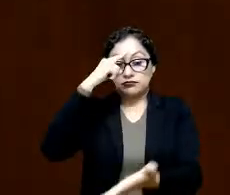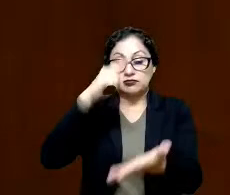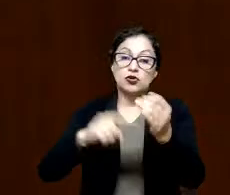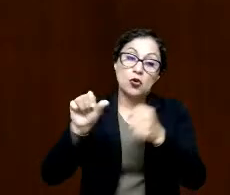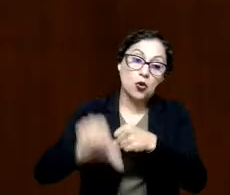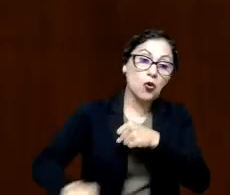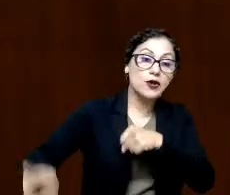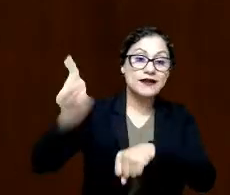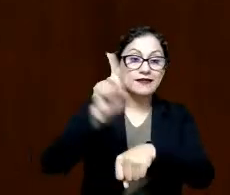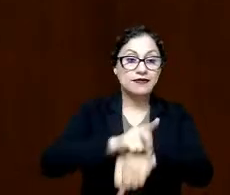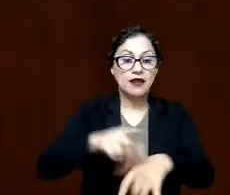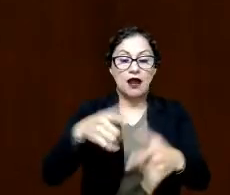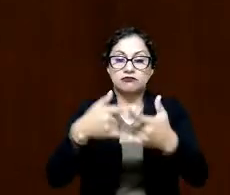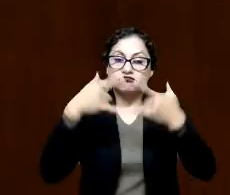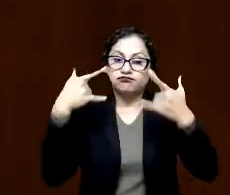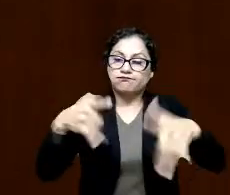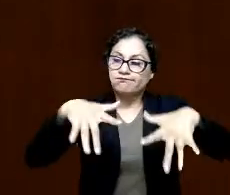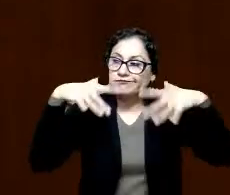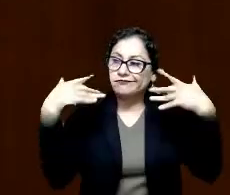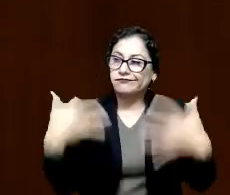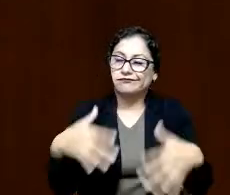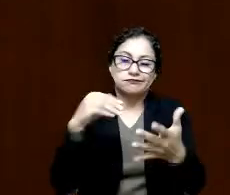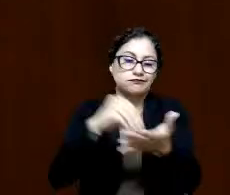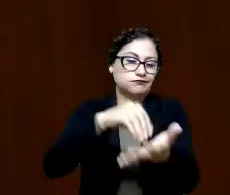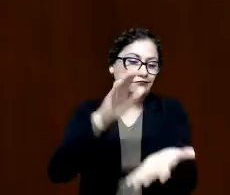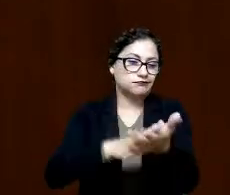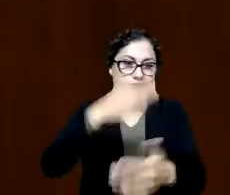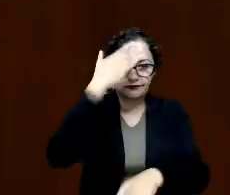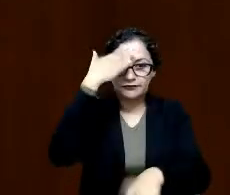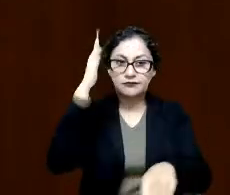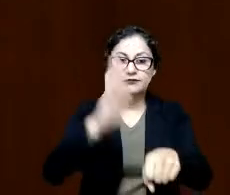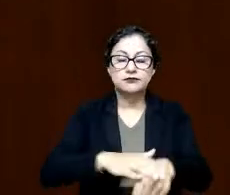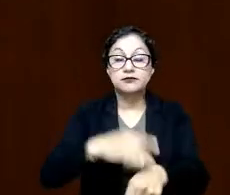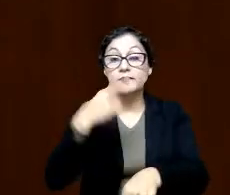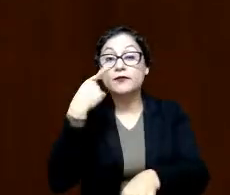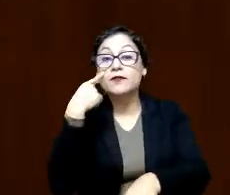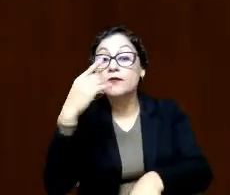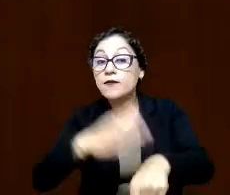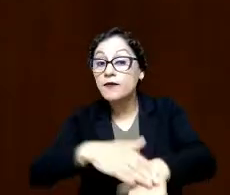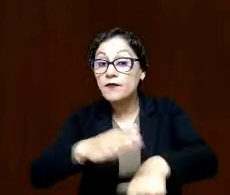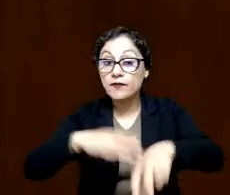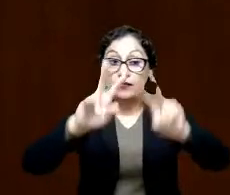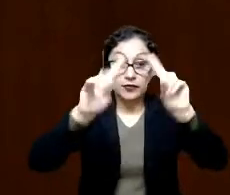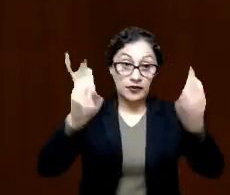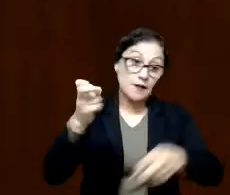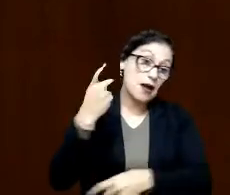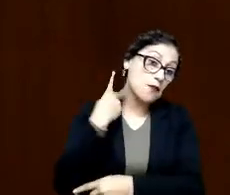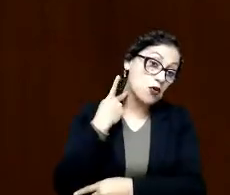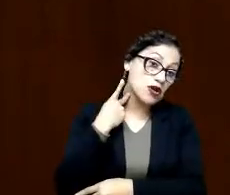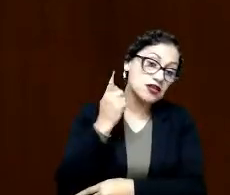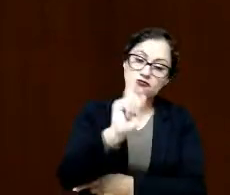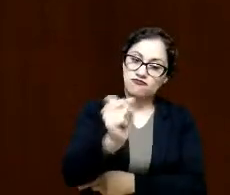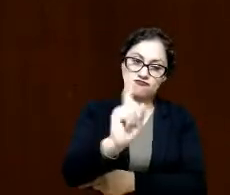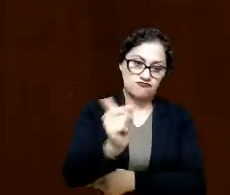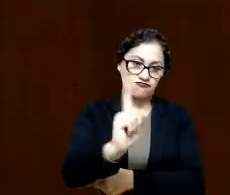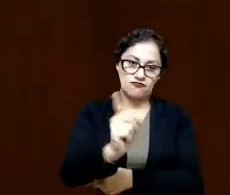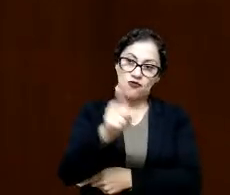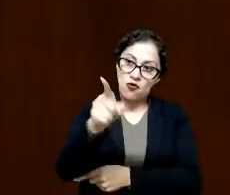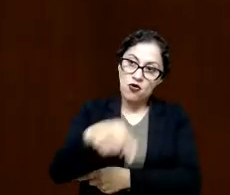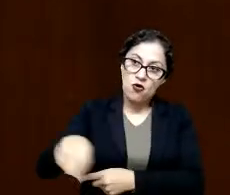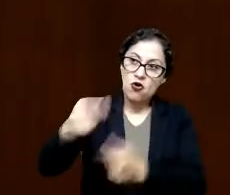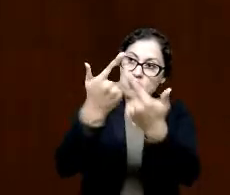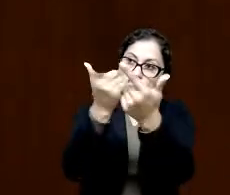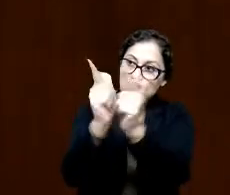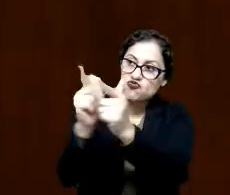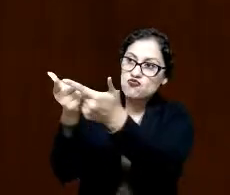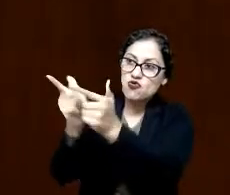con todas y con todos, y que es, me gustaría dejar claro, no es un tema de políticos, es un tema de los colectivos que están aquí, la gente que está